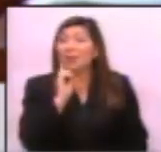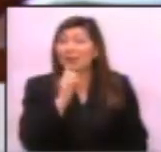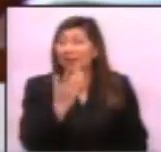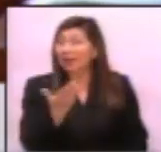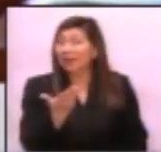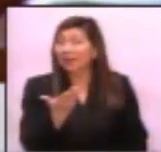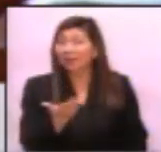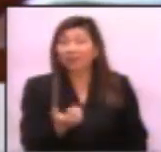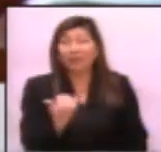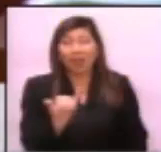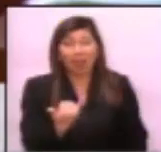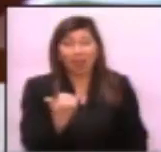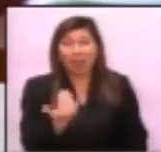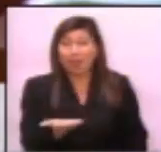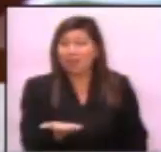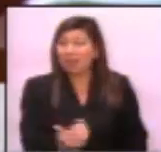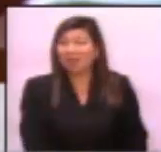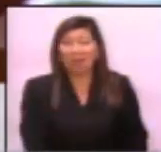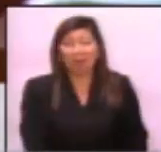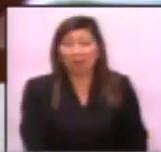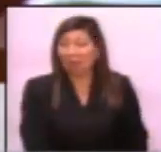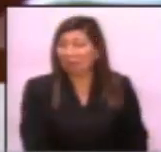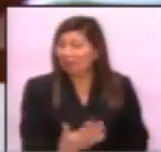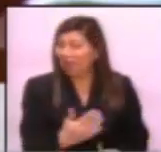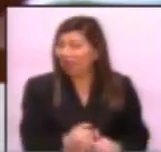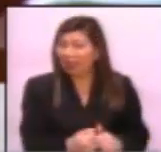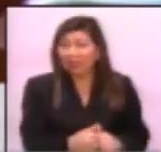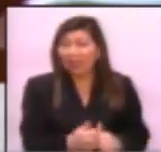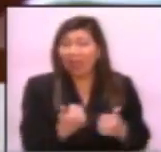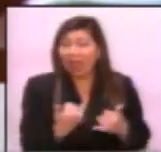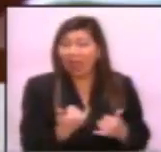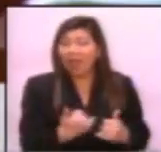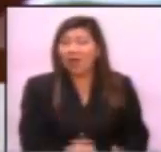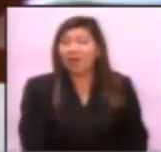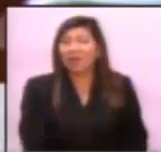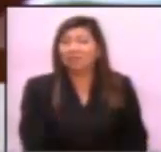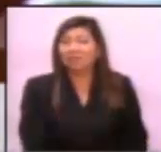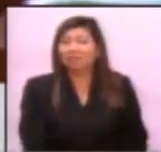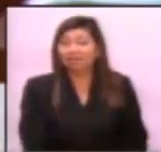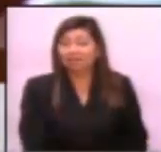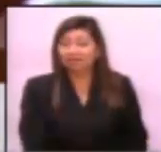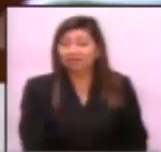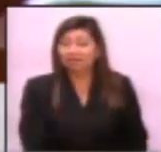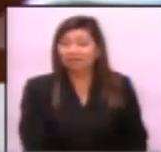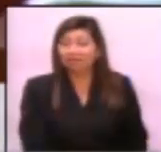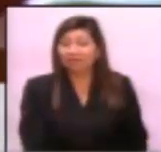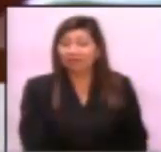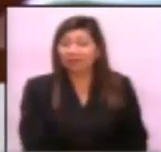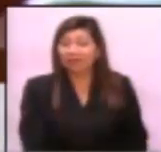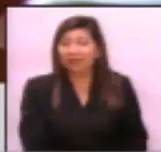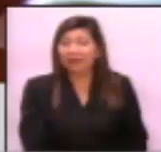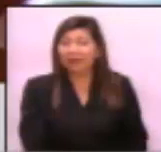ustedes cometen delito ahora, no hace 10 años, ni 6 años, ahora. Y no pasa nada.